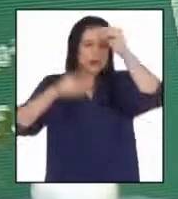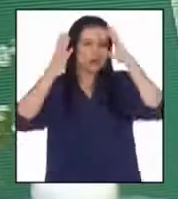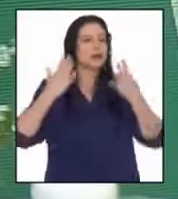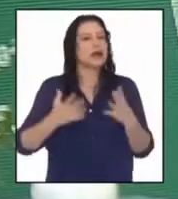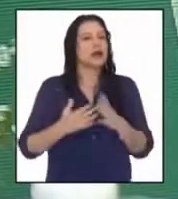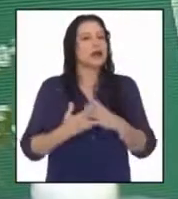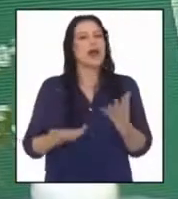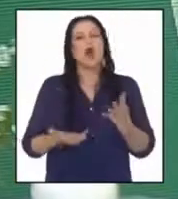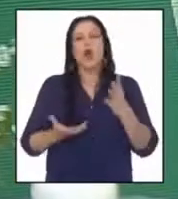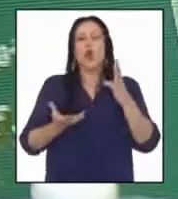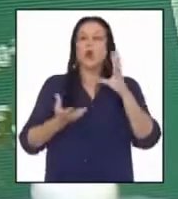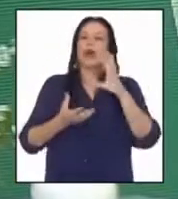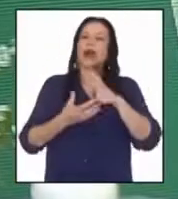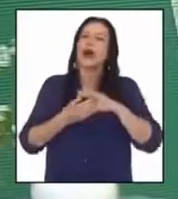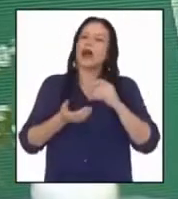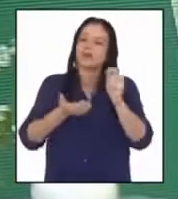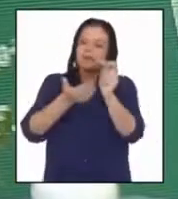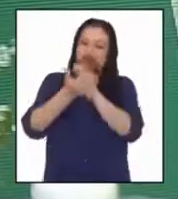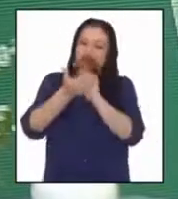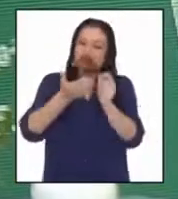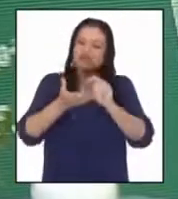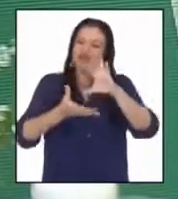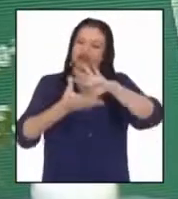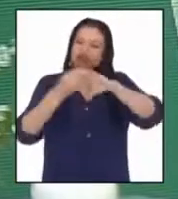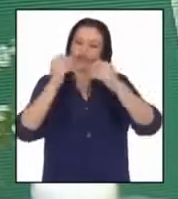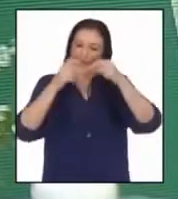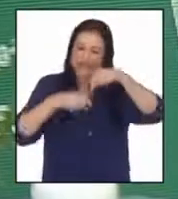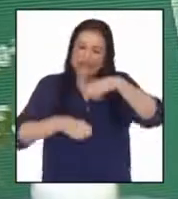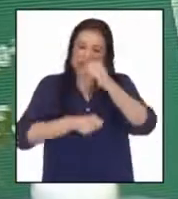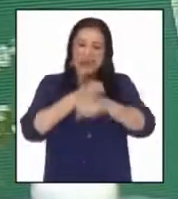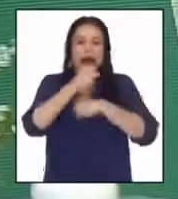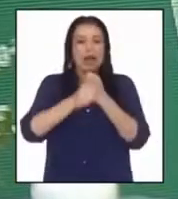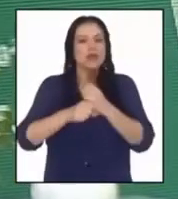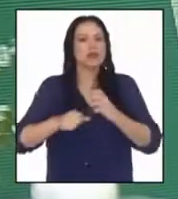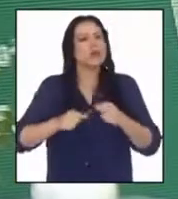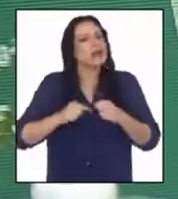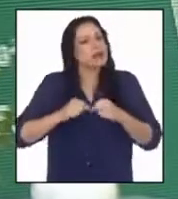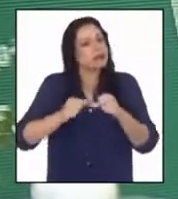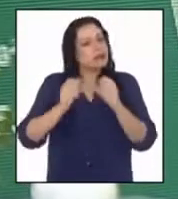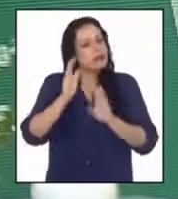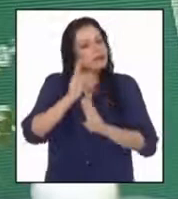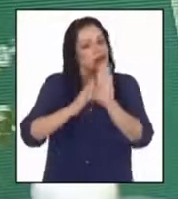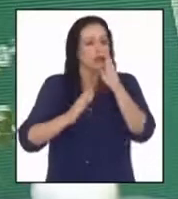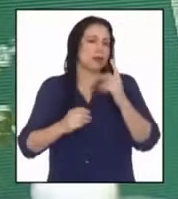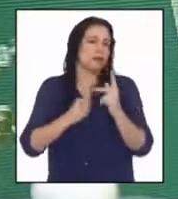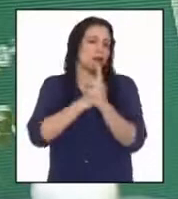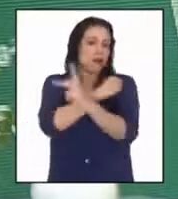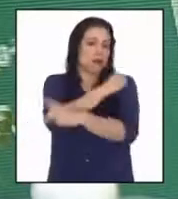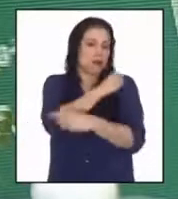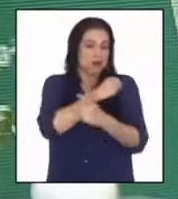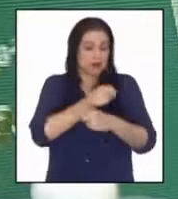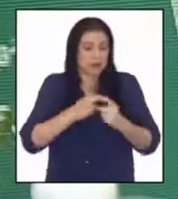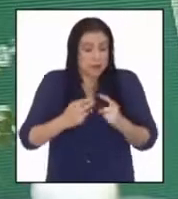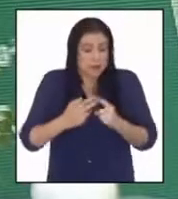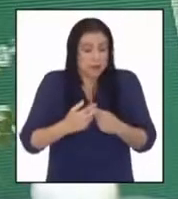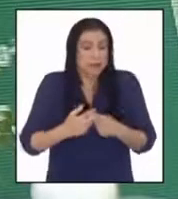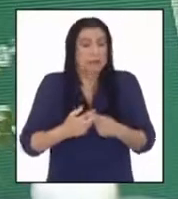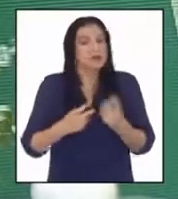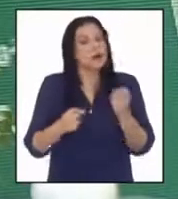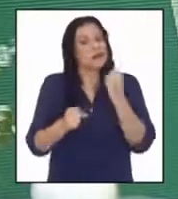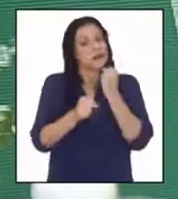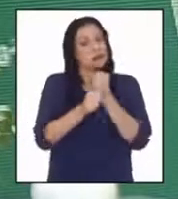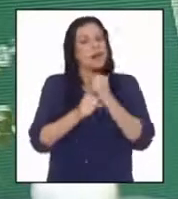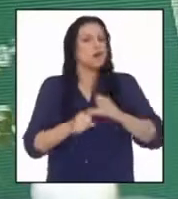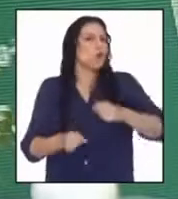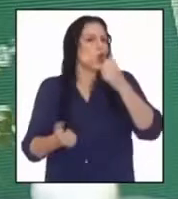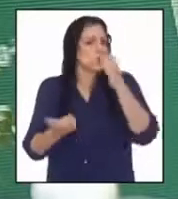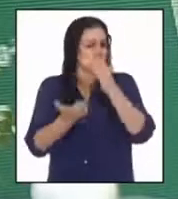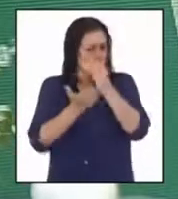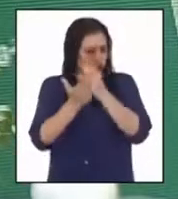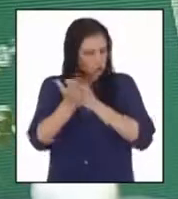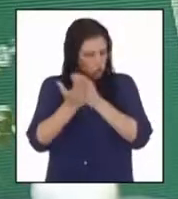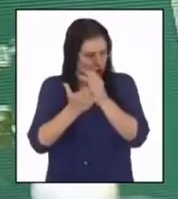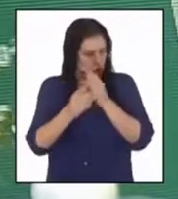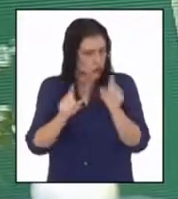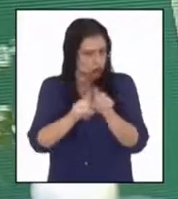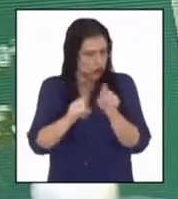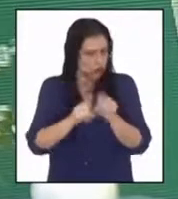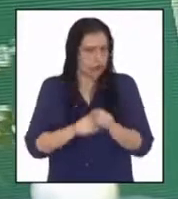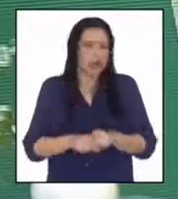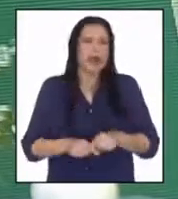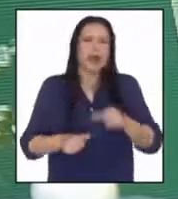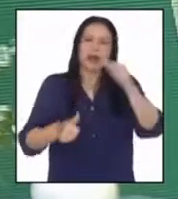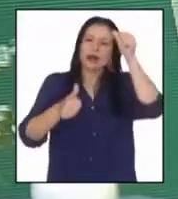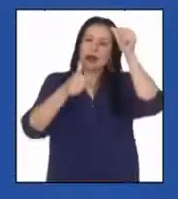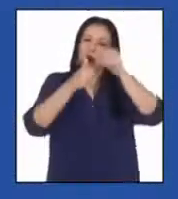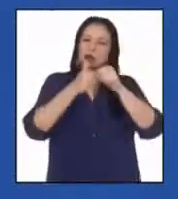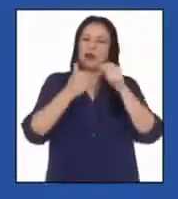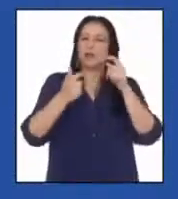una crónica del 2020 para seguir desarrollándonos como país, el cual venimos trabajando de manera articulada con otras áreas. Recordemos los